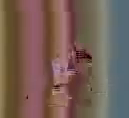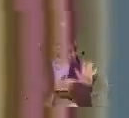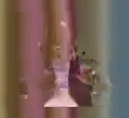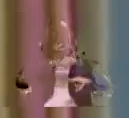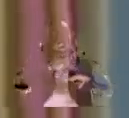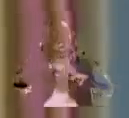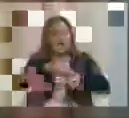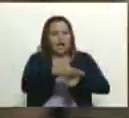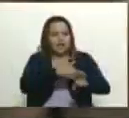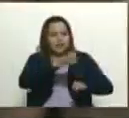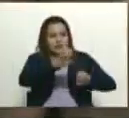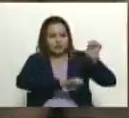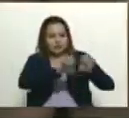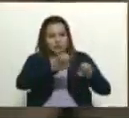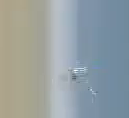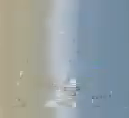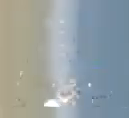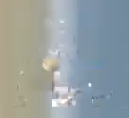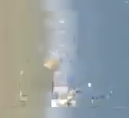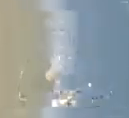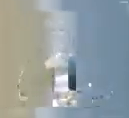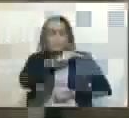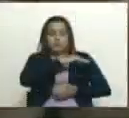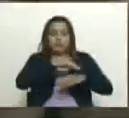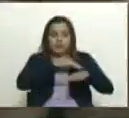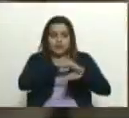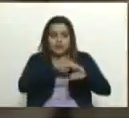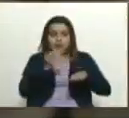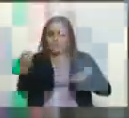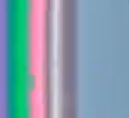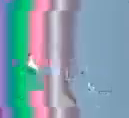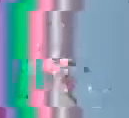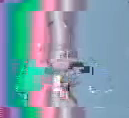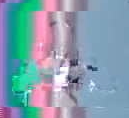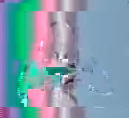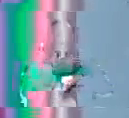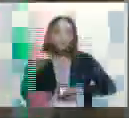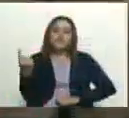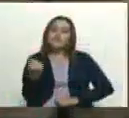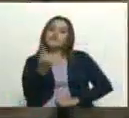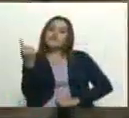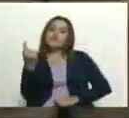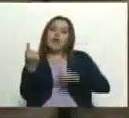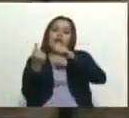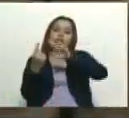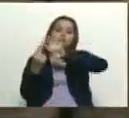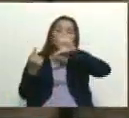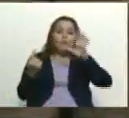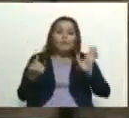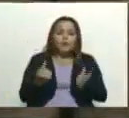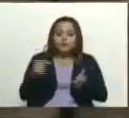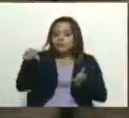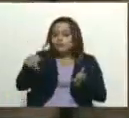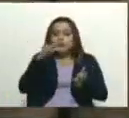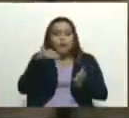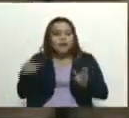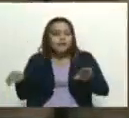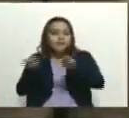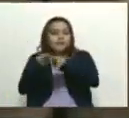dicho nuestra ministra y el gobernador, es único el caso en el mundo en